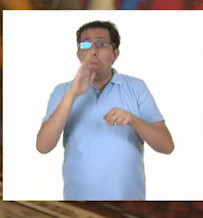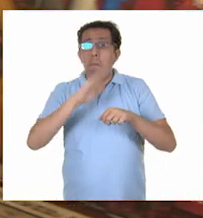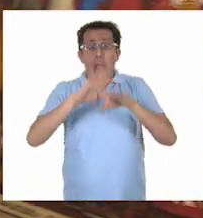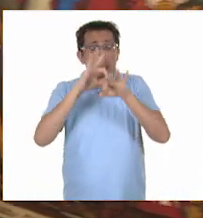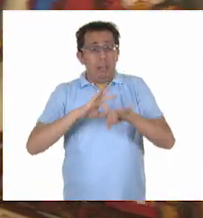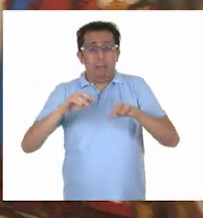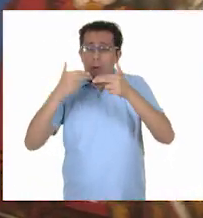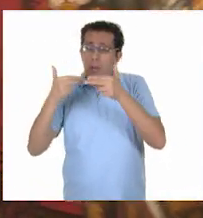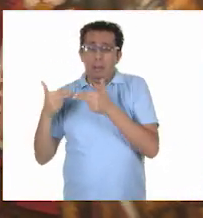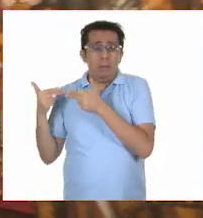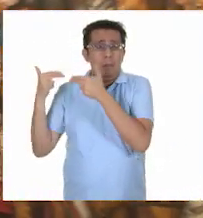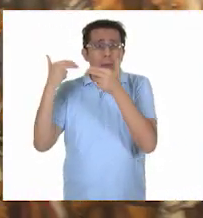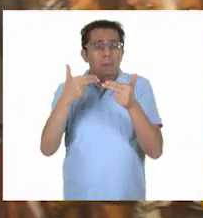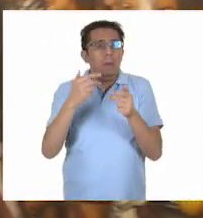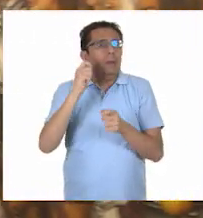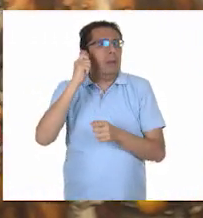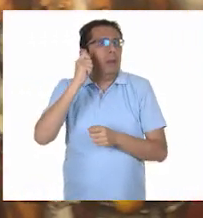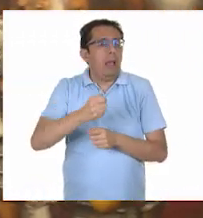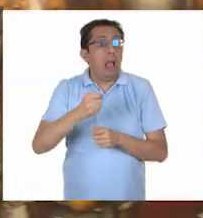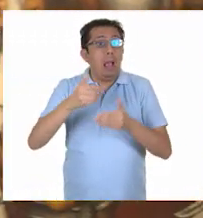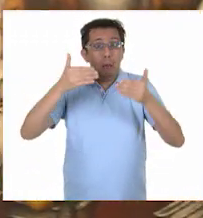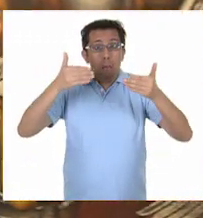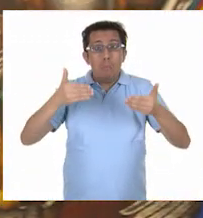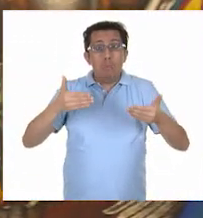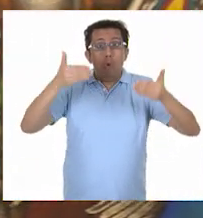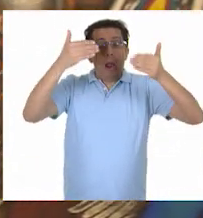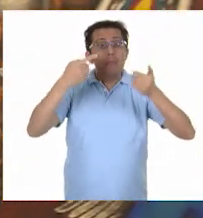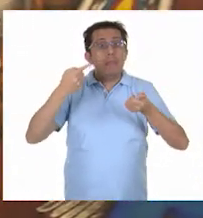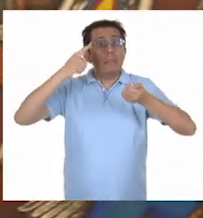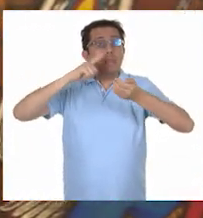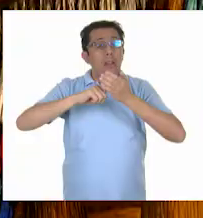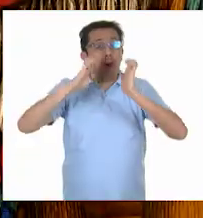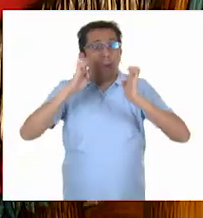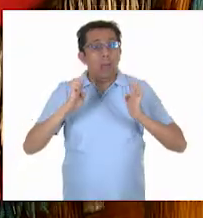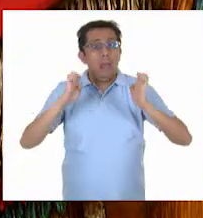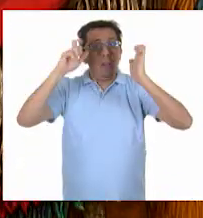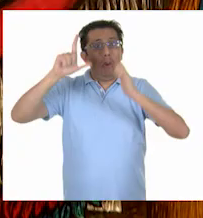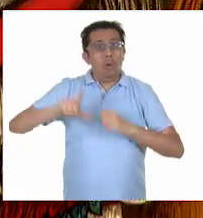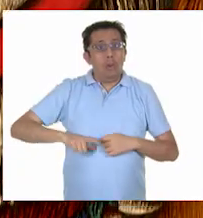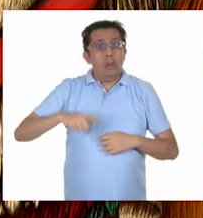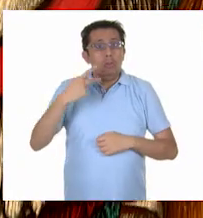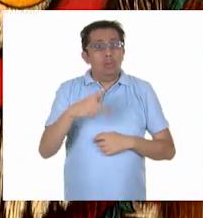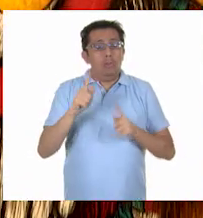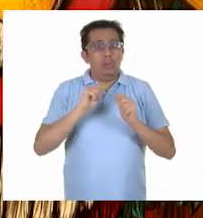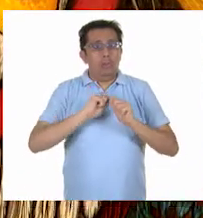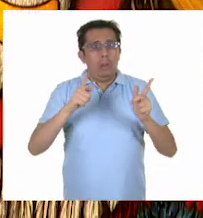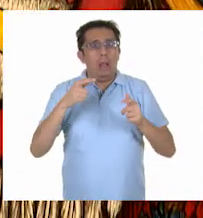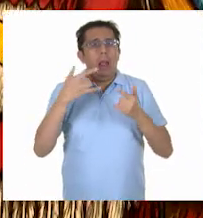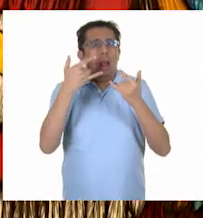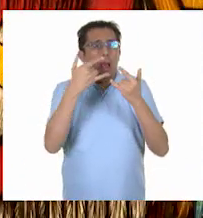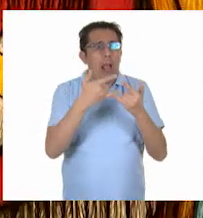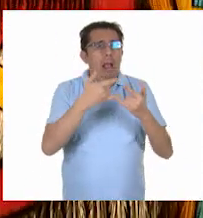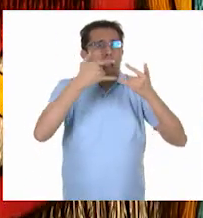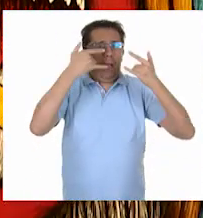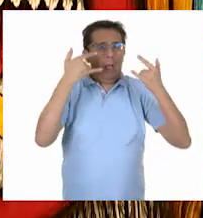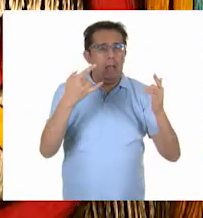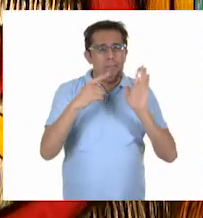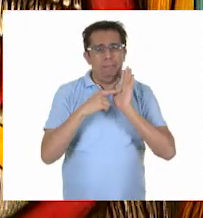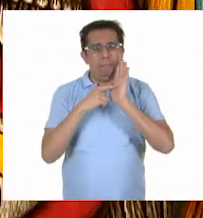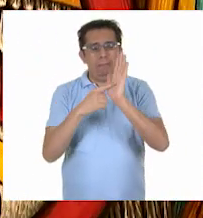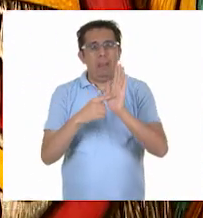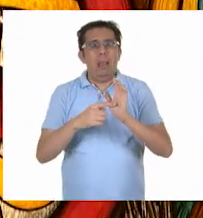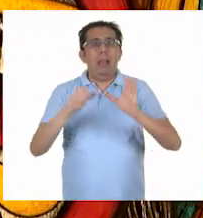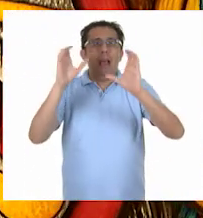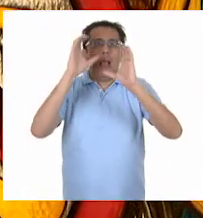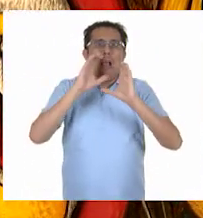posteridad. Los murales del Palacio de Gobierno de Tlaxcala, que relatan una historia fascinante, un